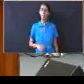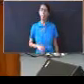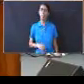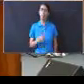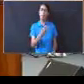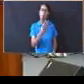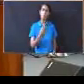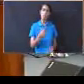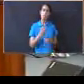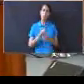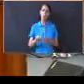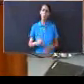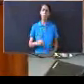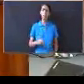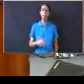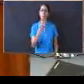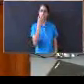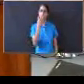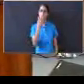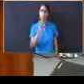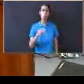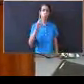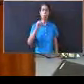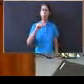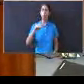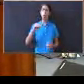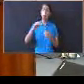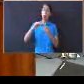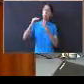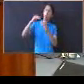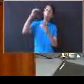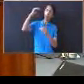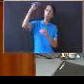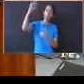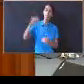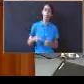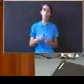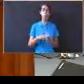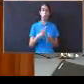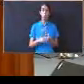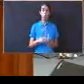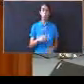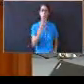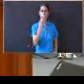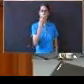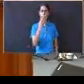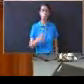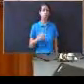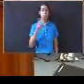Y no medía. No medía, hermano. Cuando se enojaba, no calculaba.